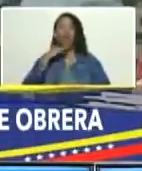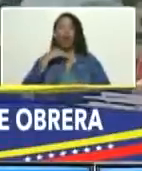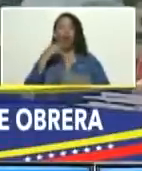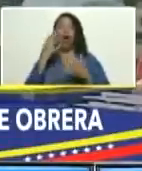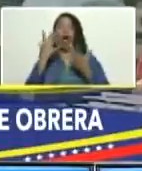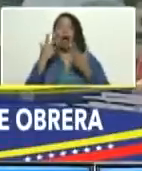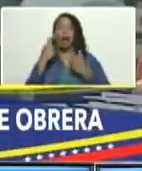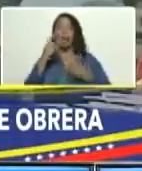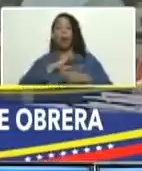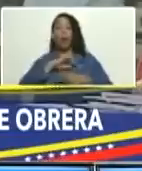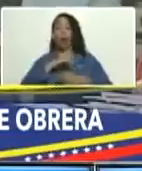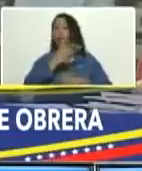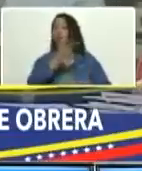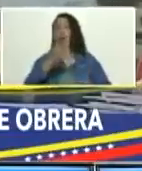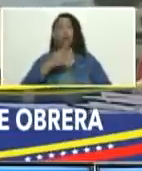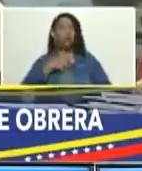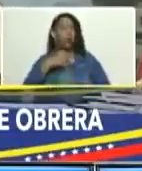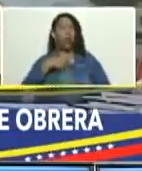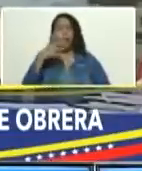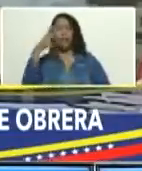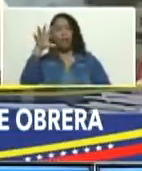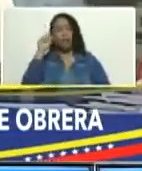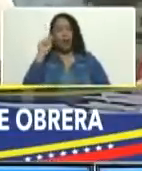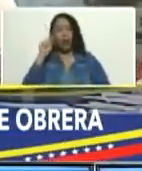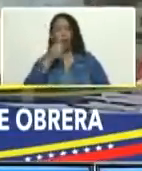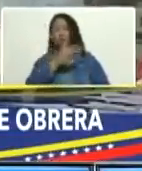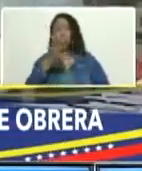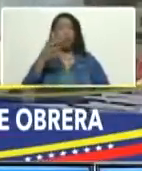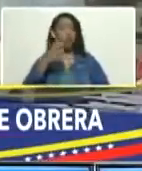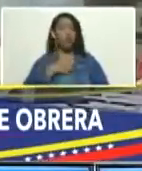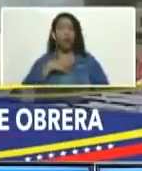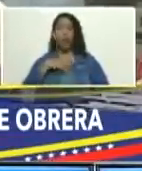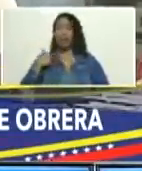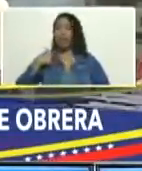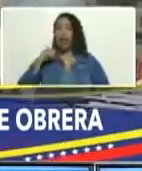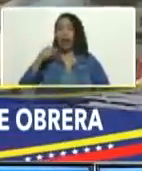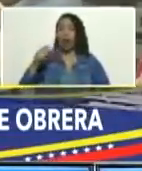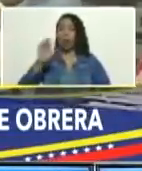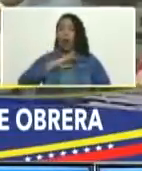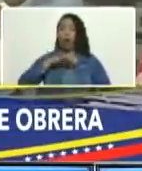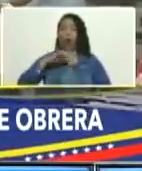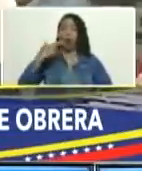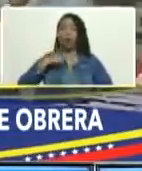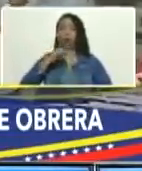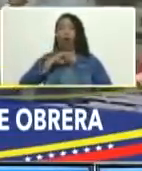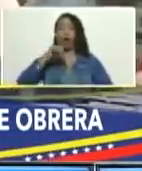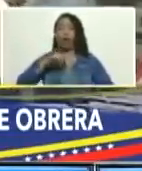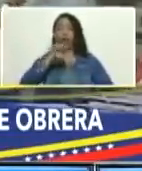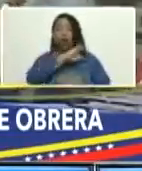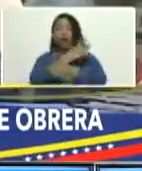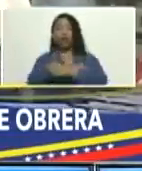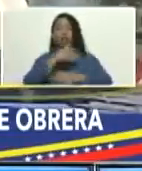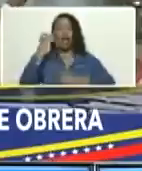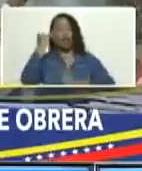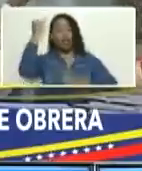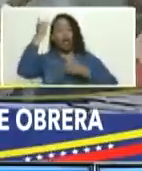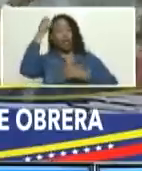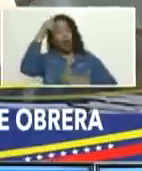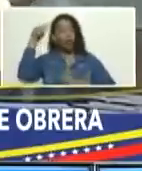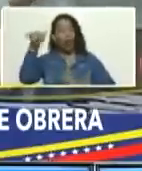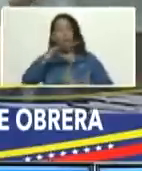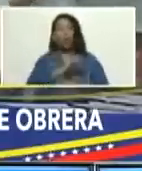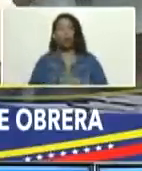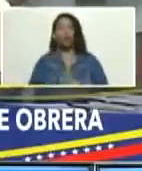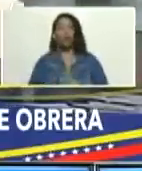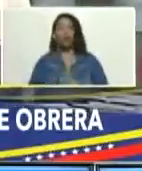jamás podrán entender y ustedes jamás podrán contener, que es la riqueza de las fuerzas creadoras del pueblo,